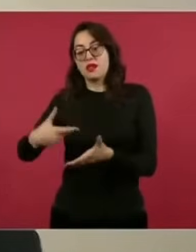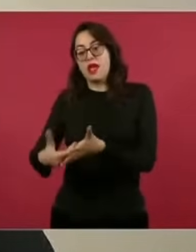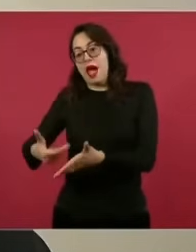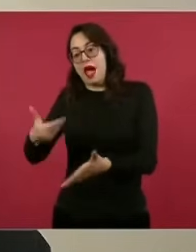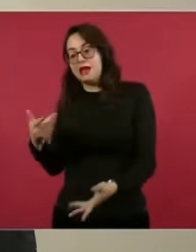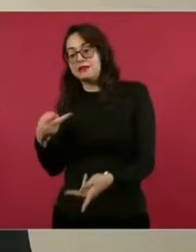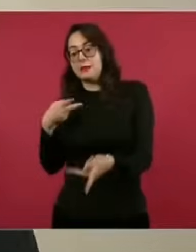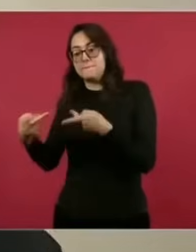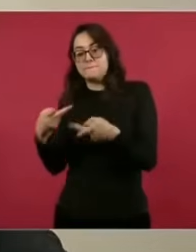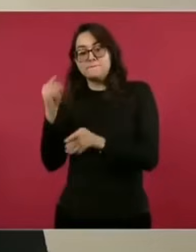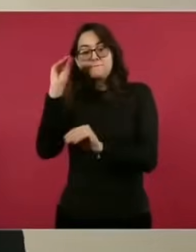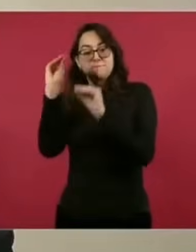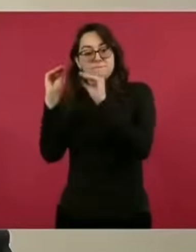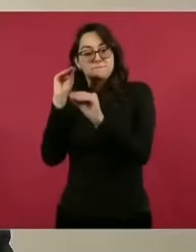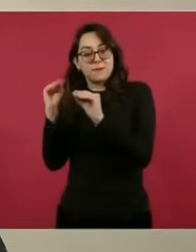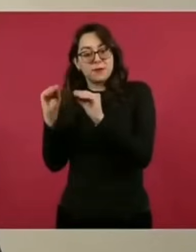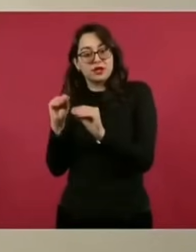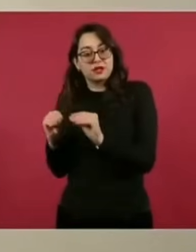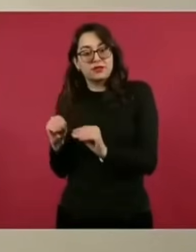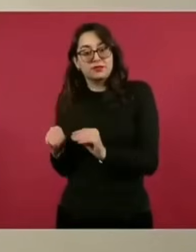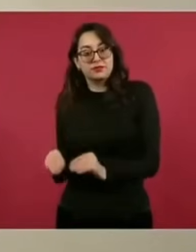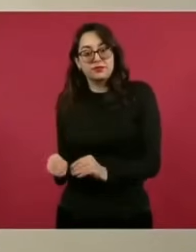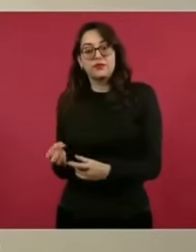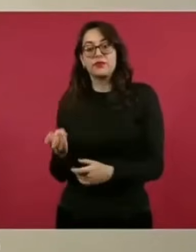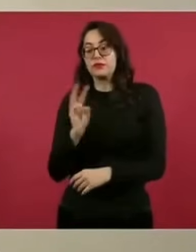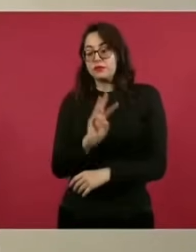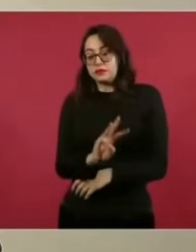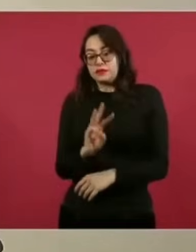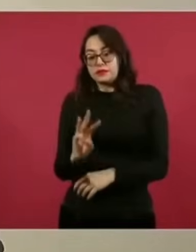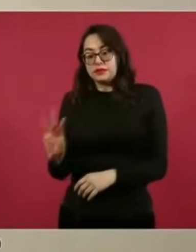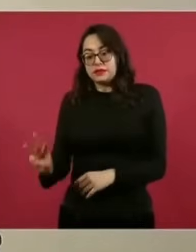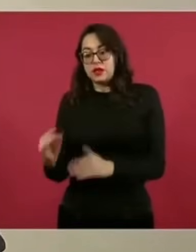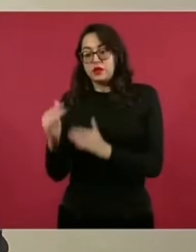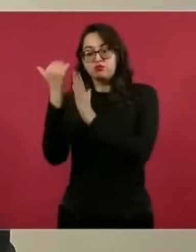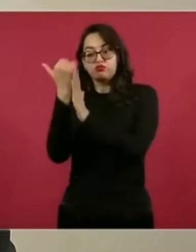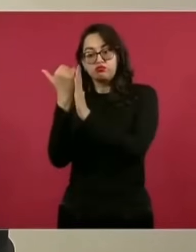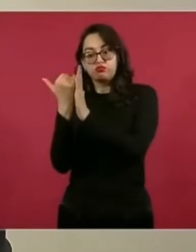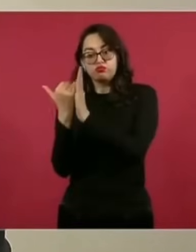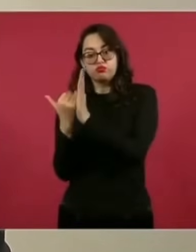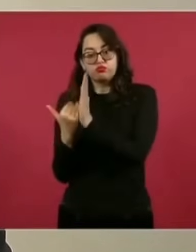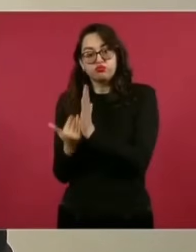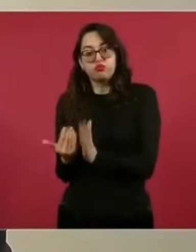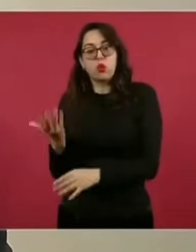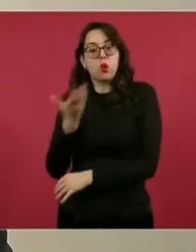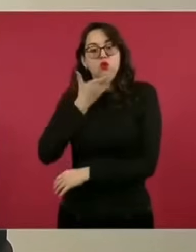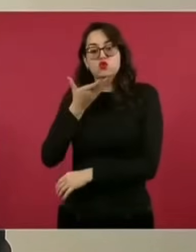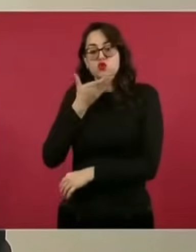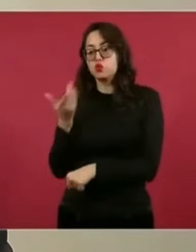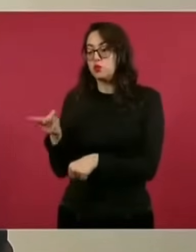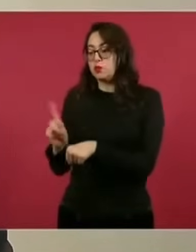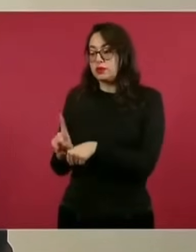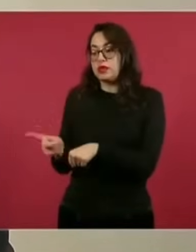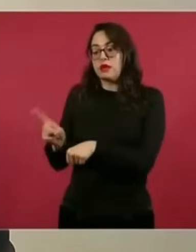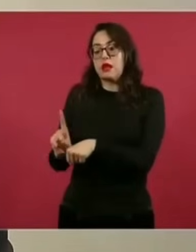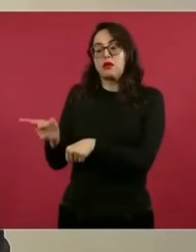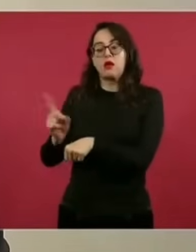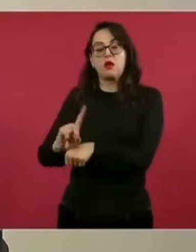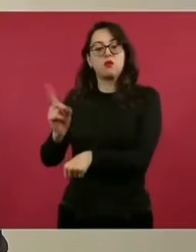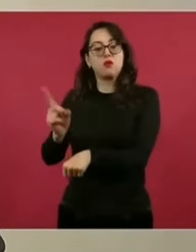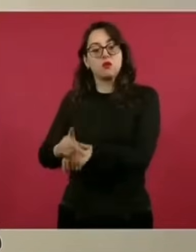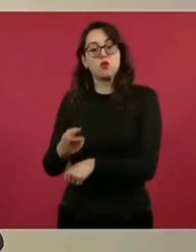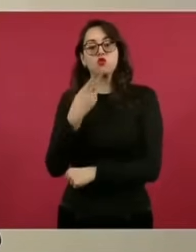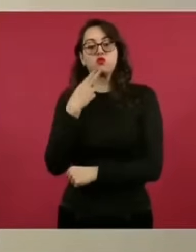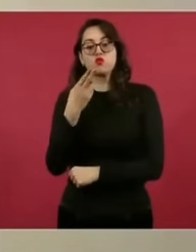justo generar una página o la base de datos ya que sea de uso. Es donde se hacen pruebas y